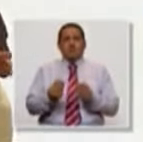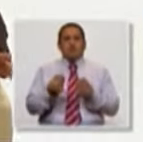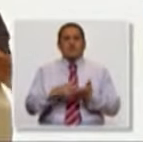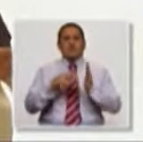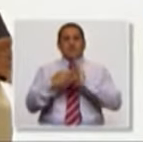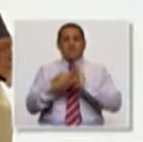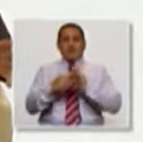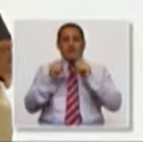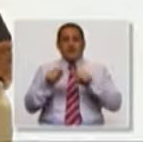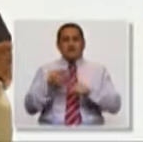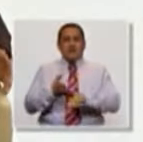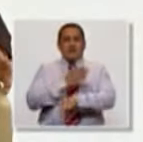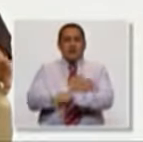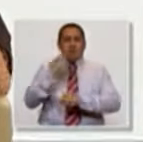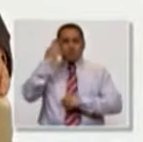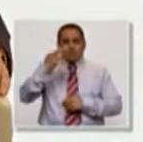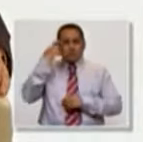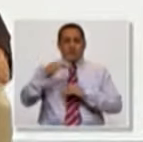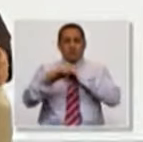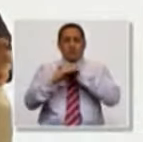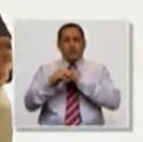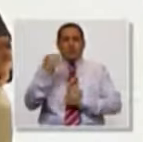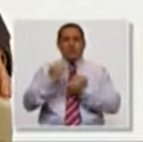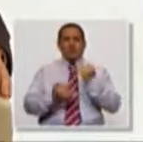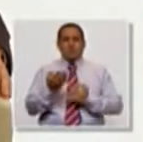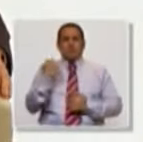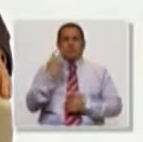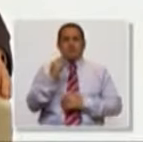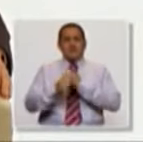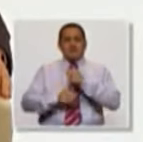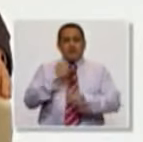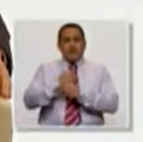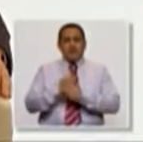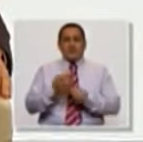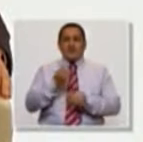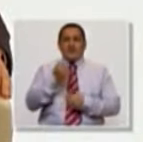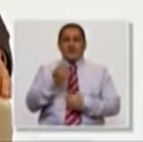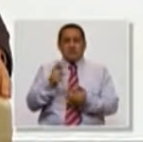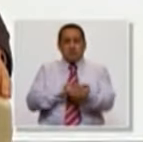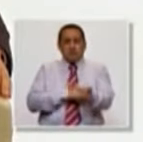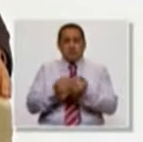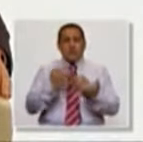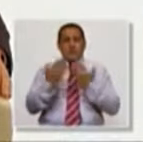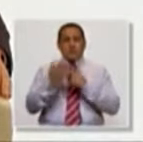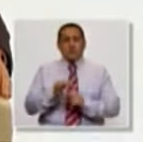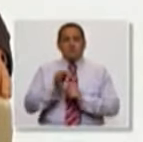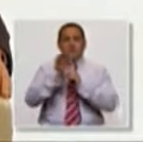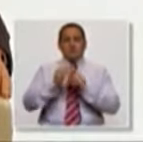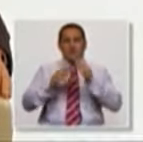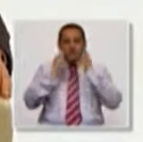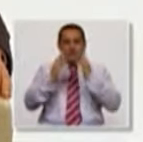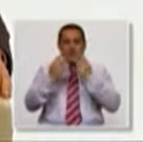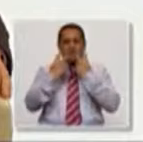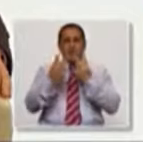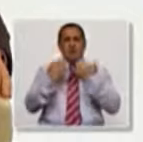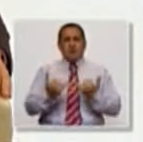Esto ha llevado, digamos, y ha sido una política muy común en los últimos 20 años, casi tradicional, que la forma principal para tratar de